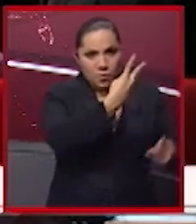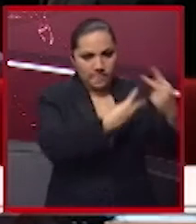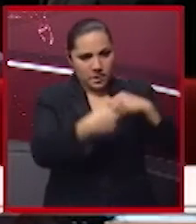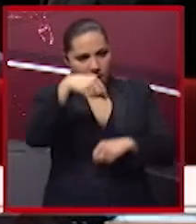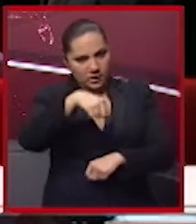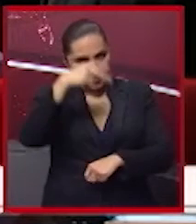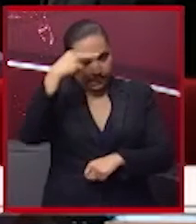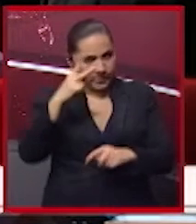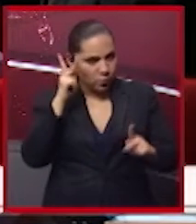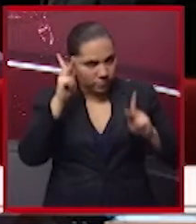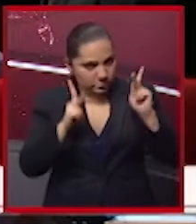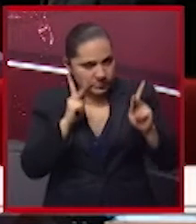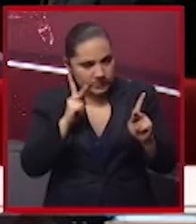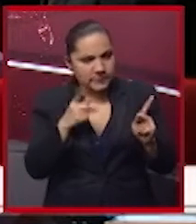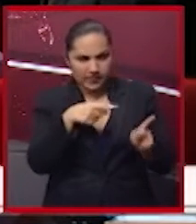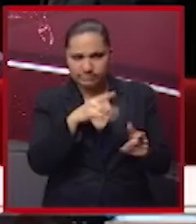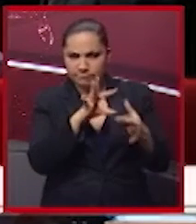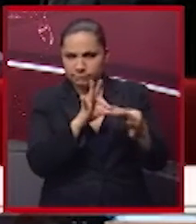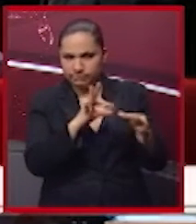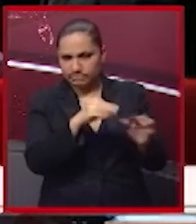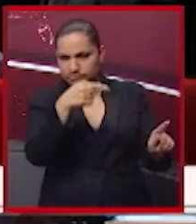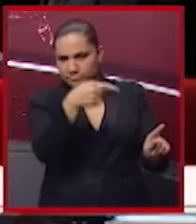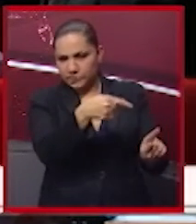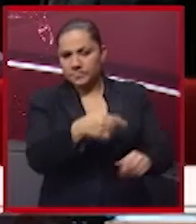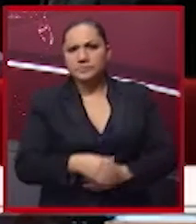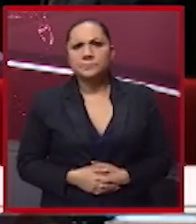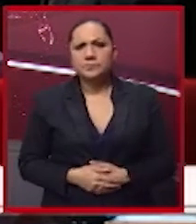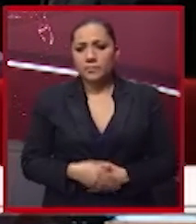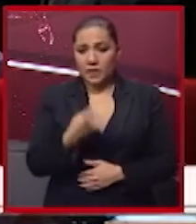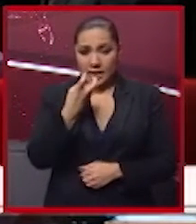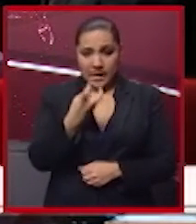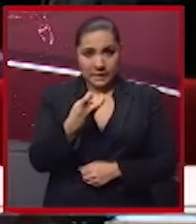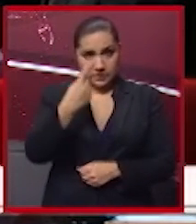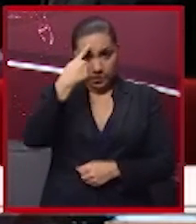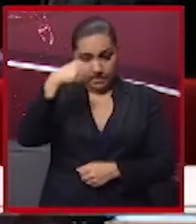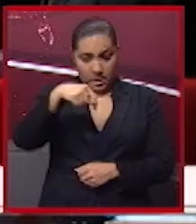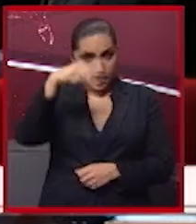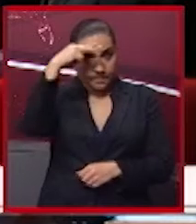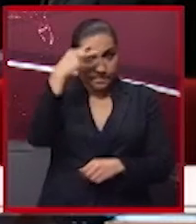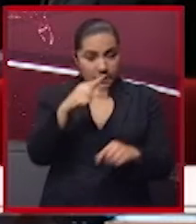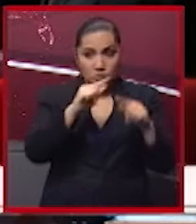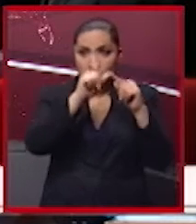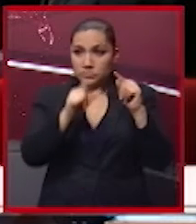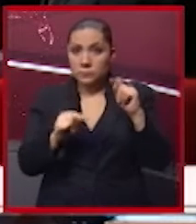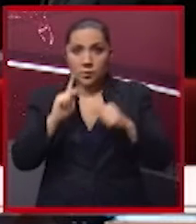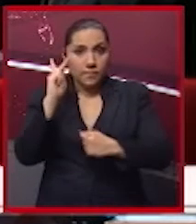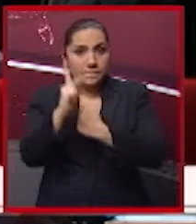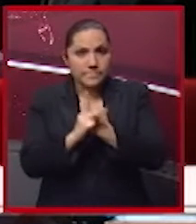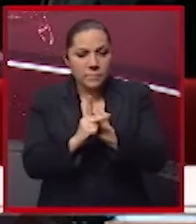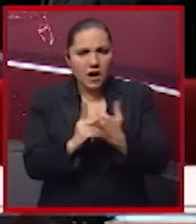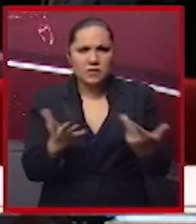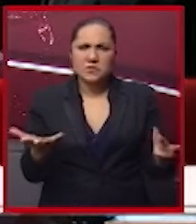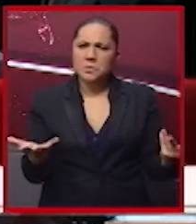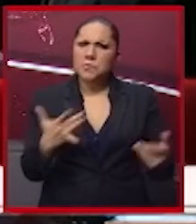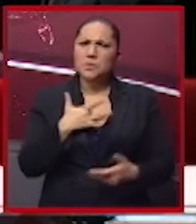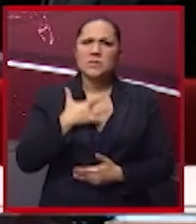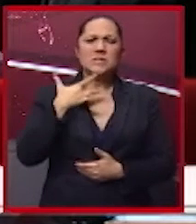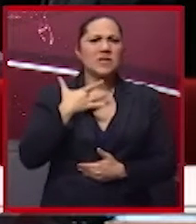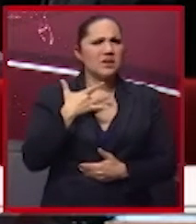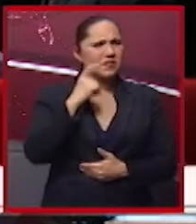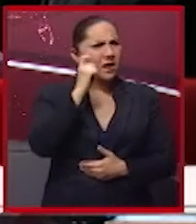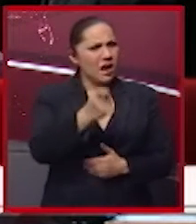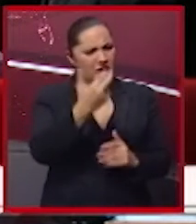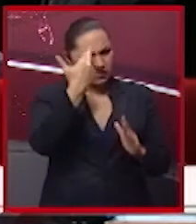Fue un agravio a la conciencia nacional. A los mexicanos y mexicanas que estando en Estados Unidos